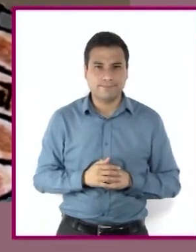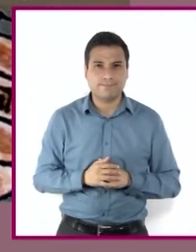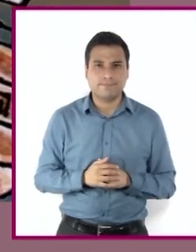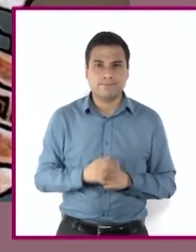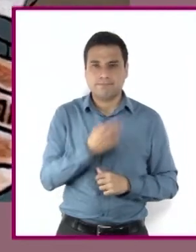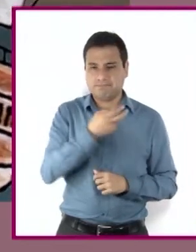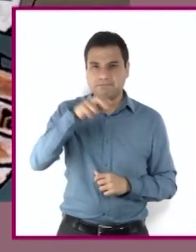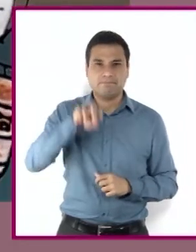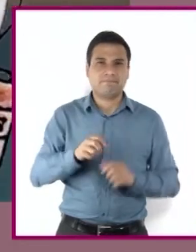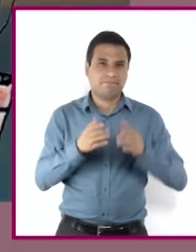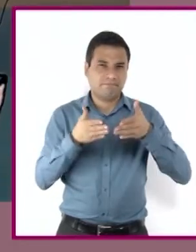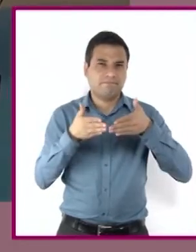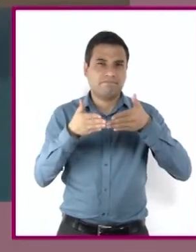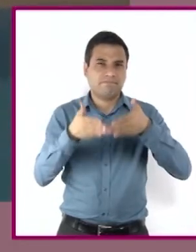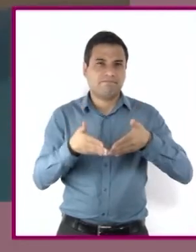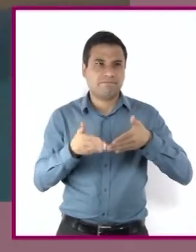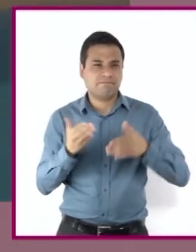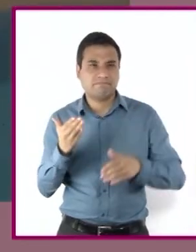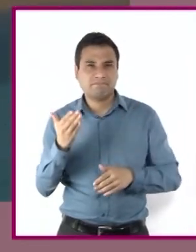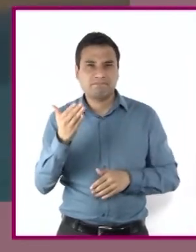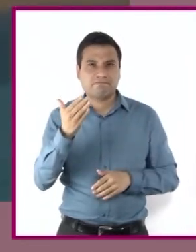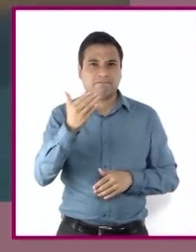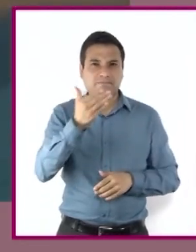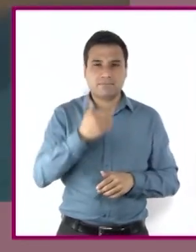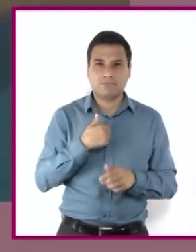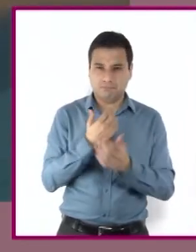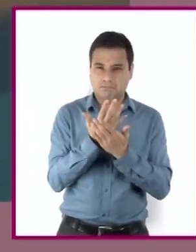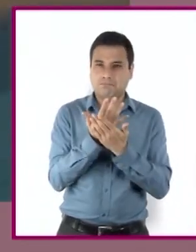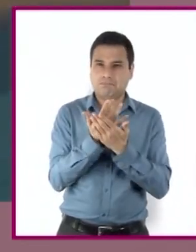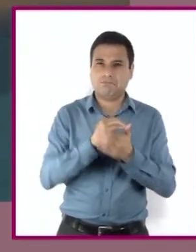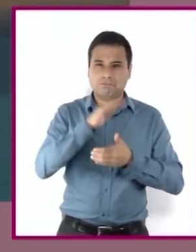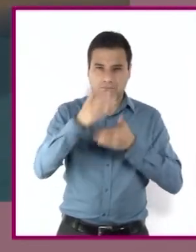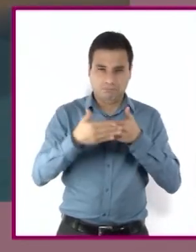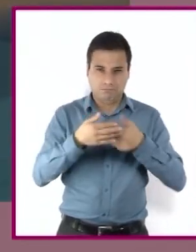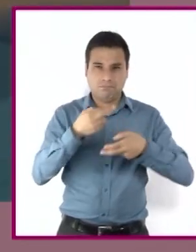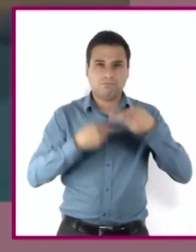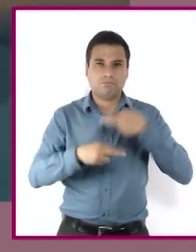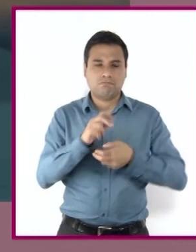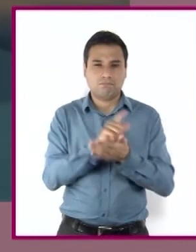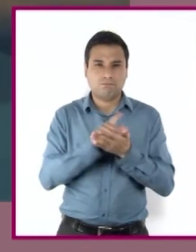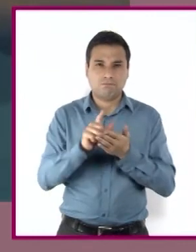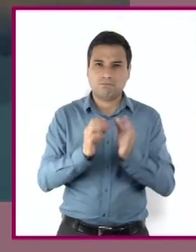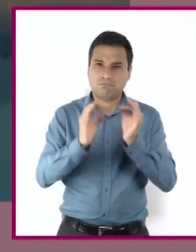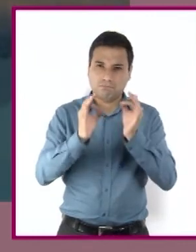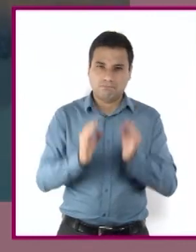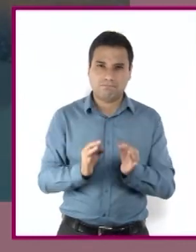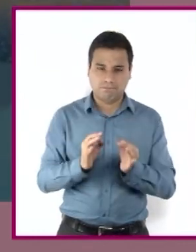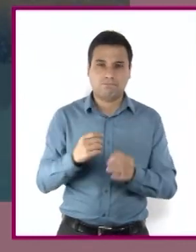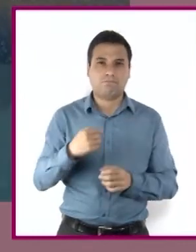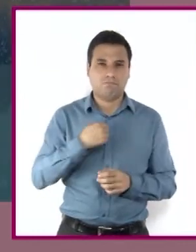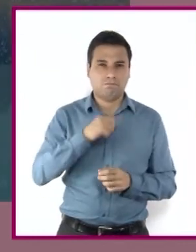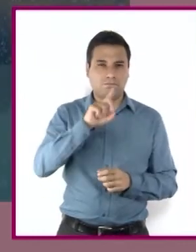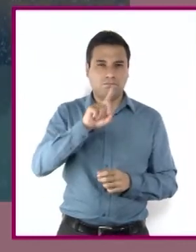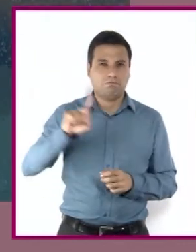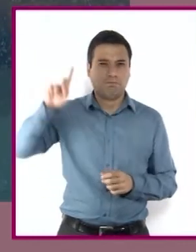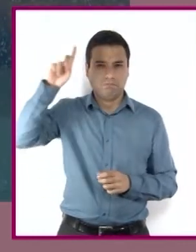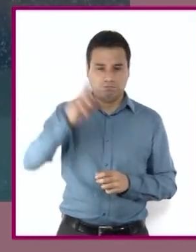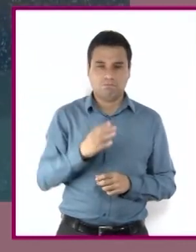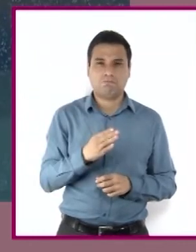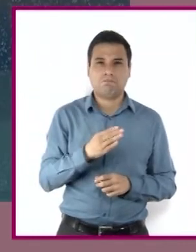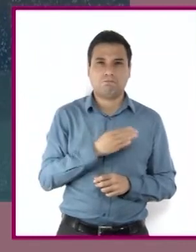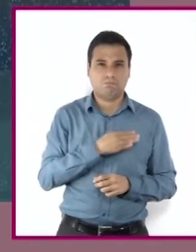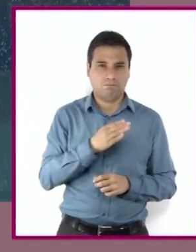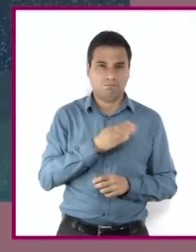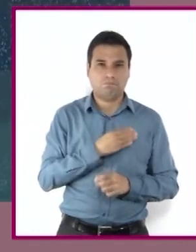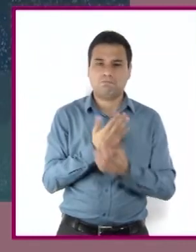una embarcación, prometiendo regresar ya siendo purificado, para poder ser de nuevo ese Dios benefactor que